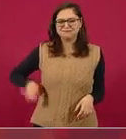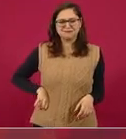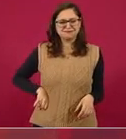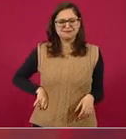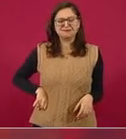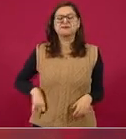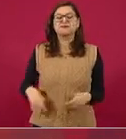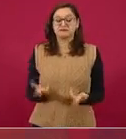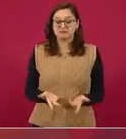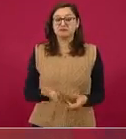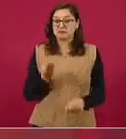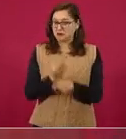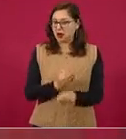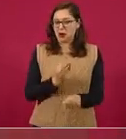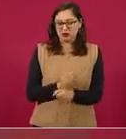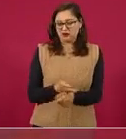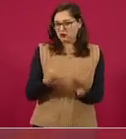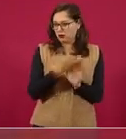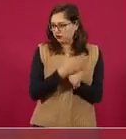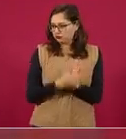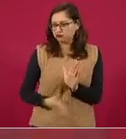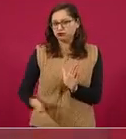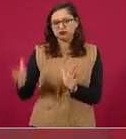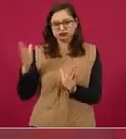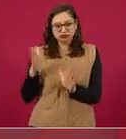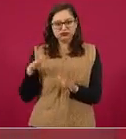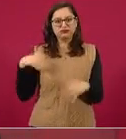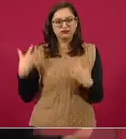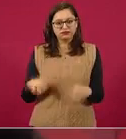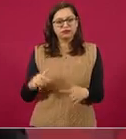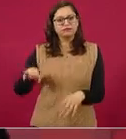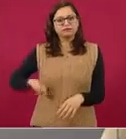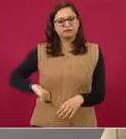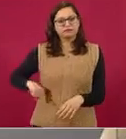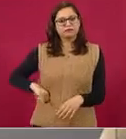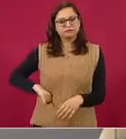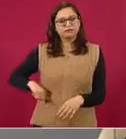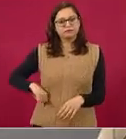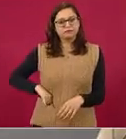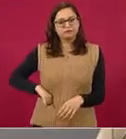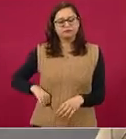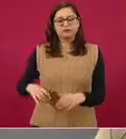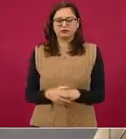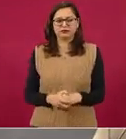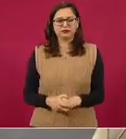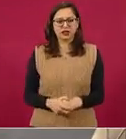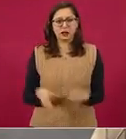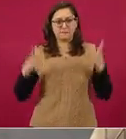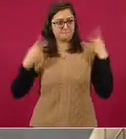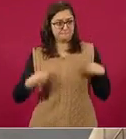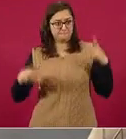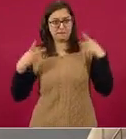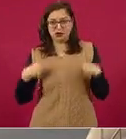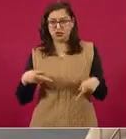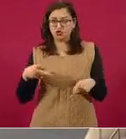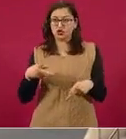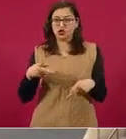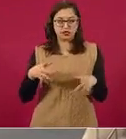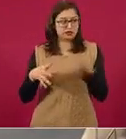Son tiempos interesantes que estamos viviendo. Pero ¿cómo le vamos a llamar a alguien representante popular